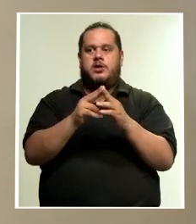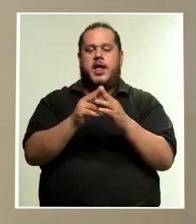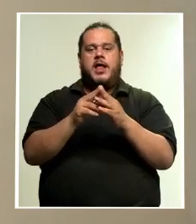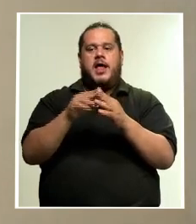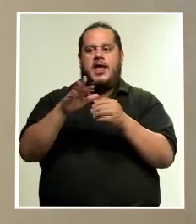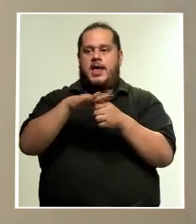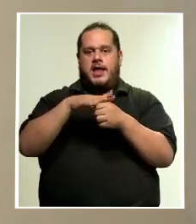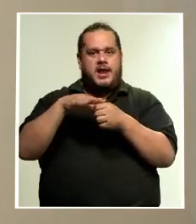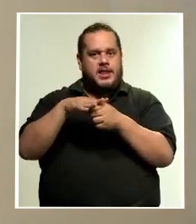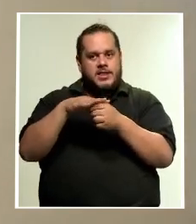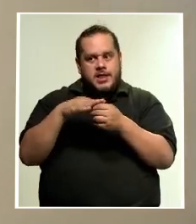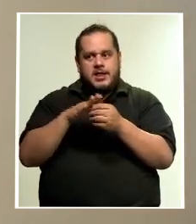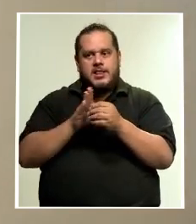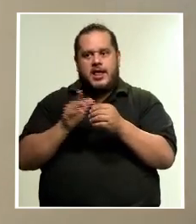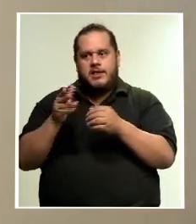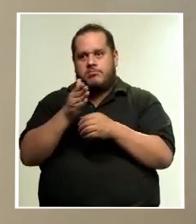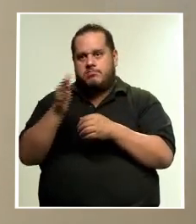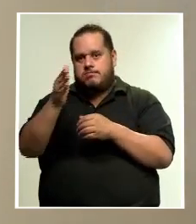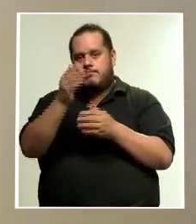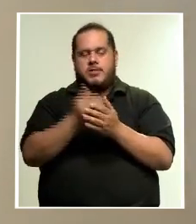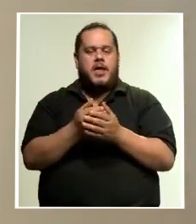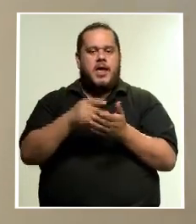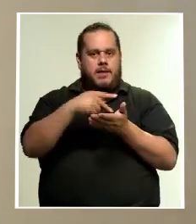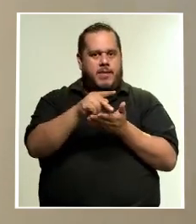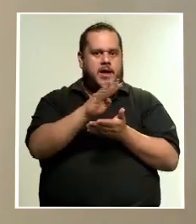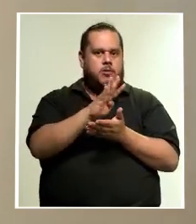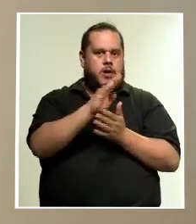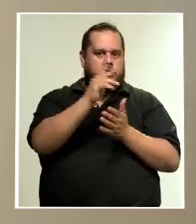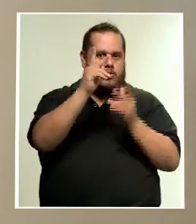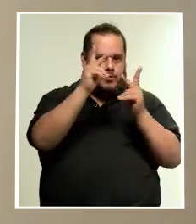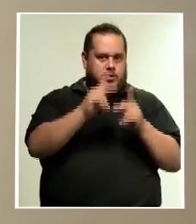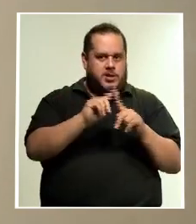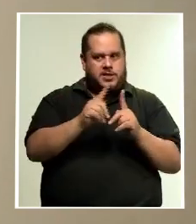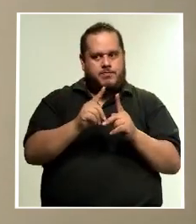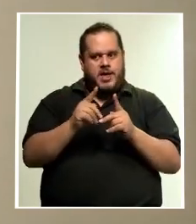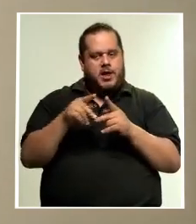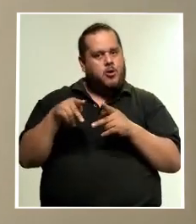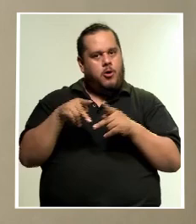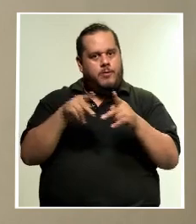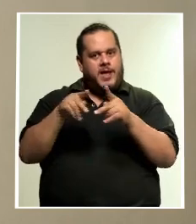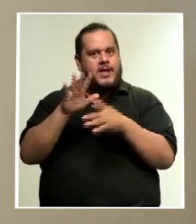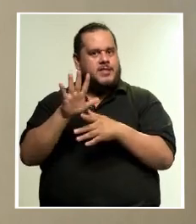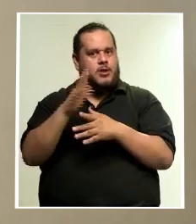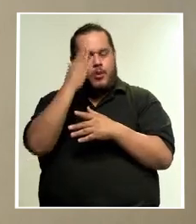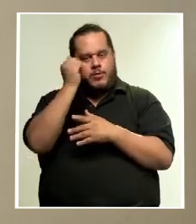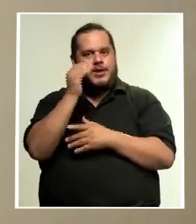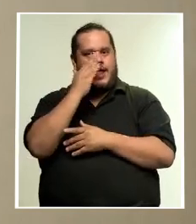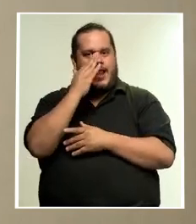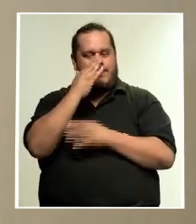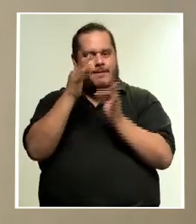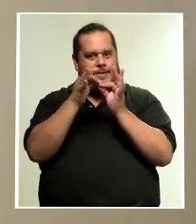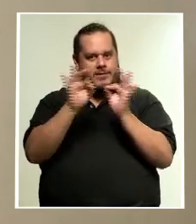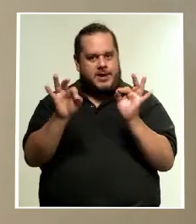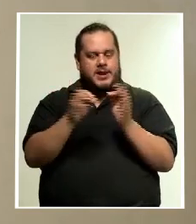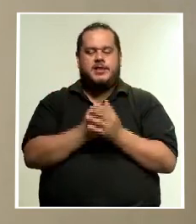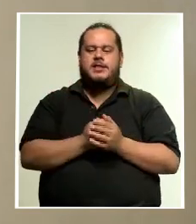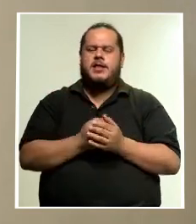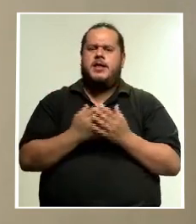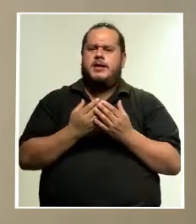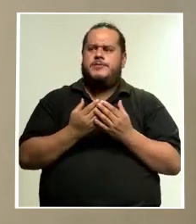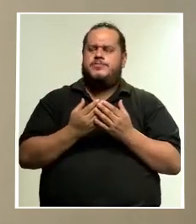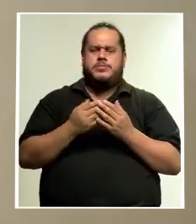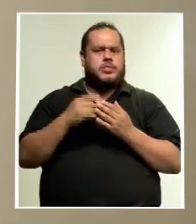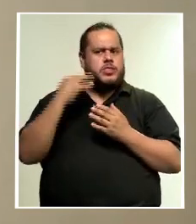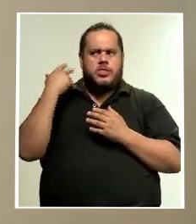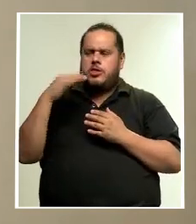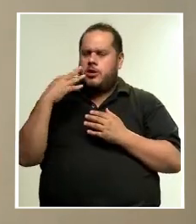tenemos promociones donde pagan 4 personas, pero viajan 5, por supuesto, la mamá viaja gratis. Y bueno,